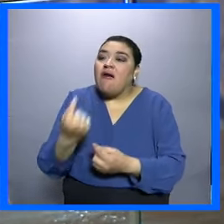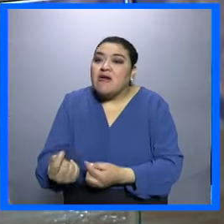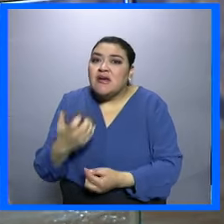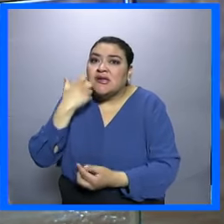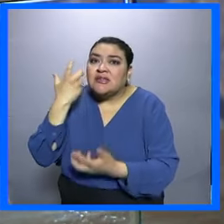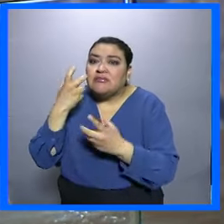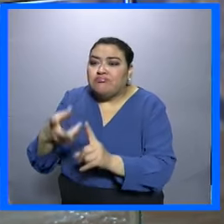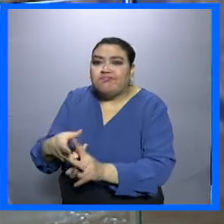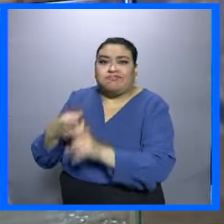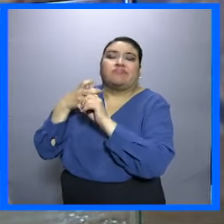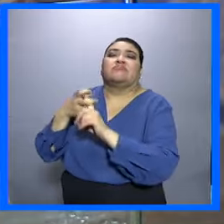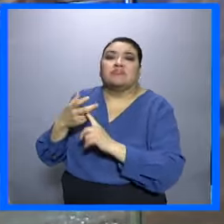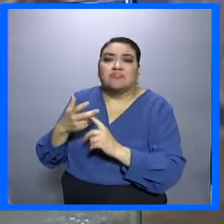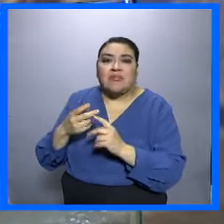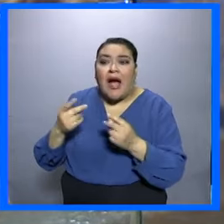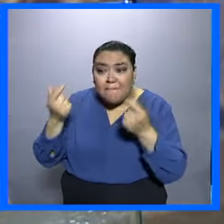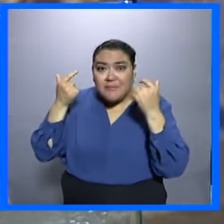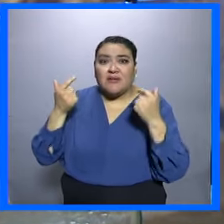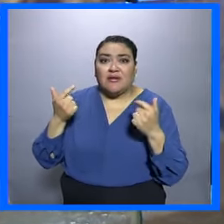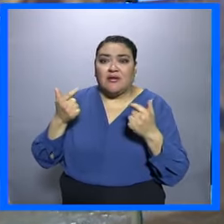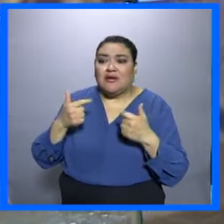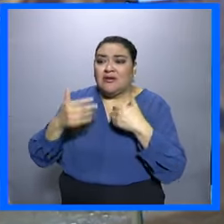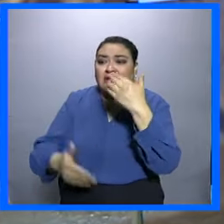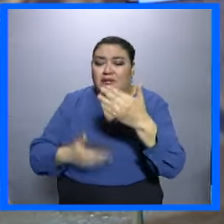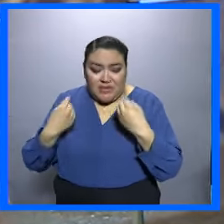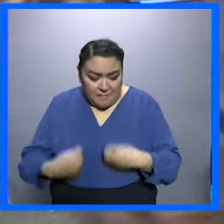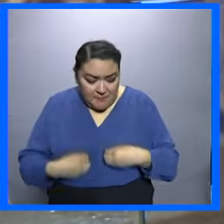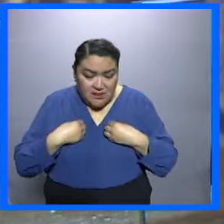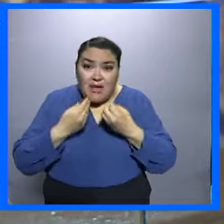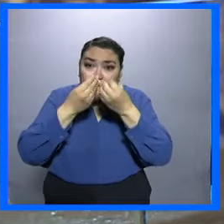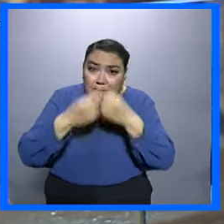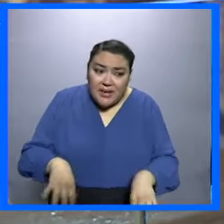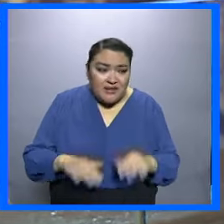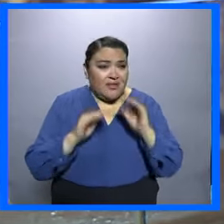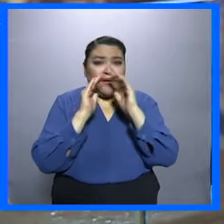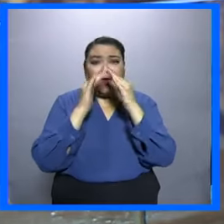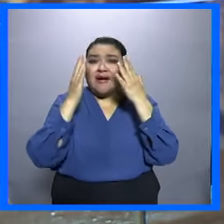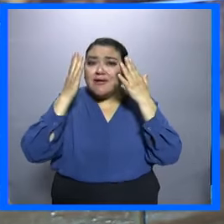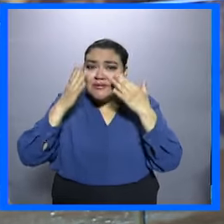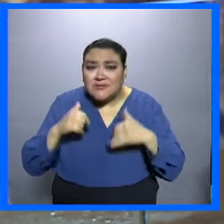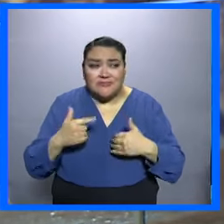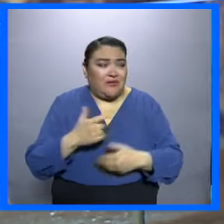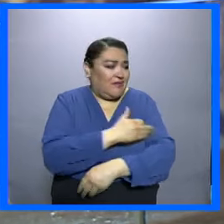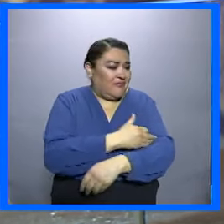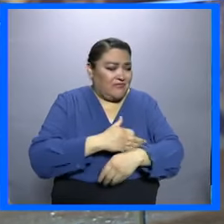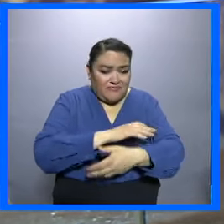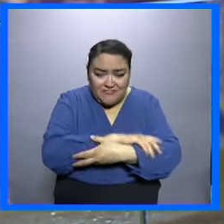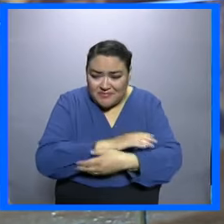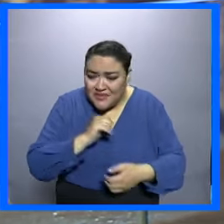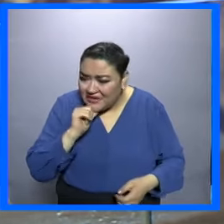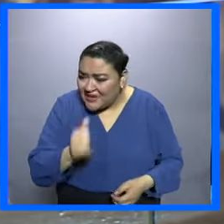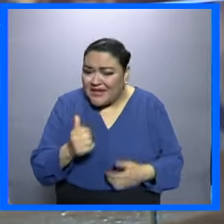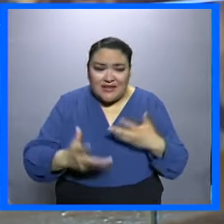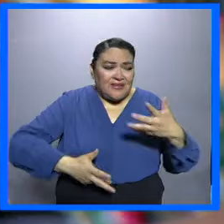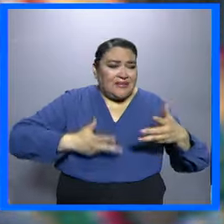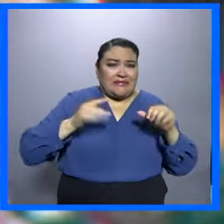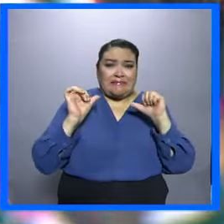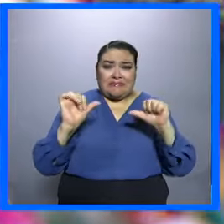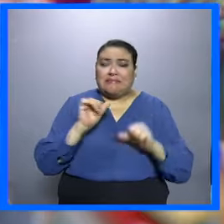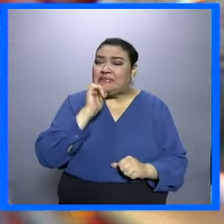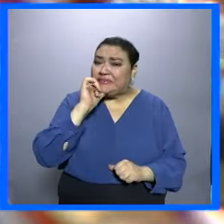Que quieras o no de un día para otro ya no tienes tu vida, ya no tienes tu casa, ya no tienes ahora sí que tu zona de confort, tu zona